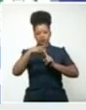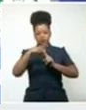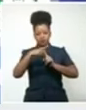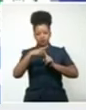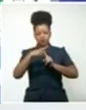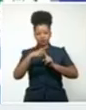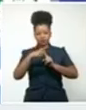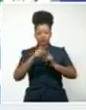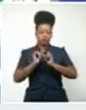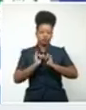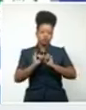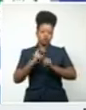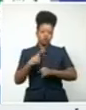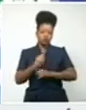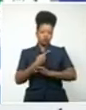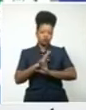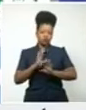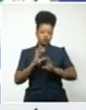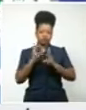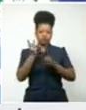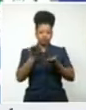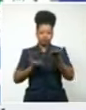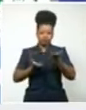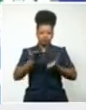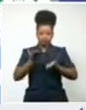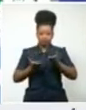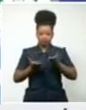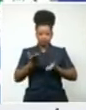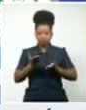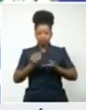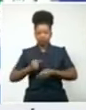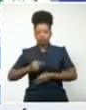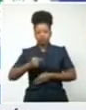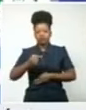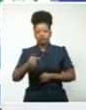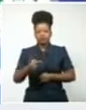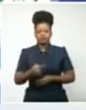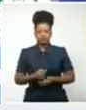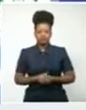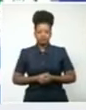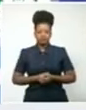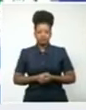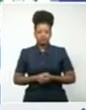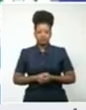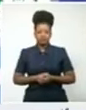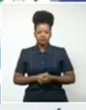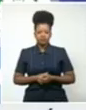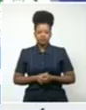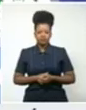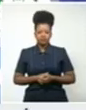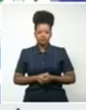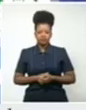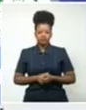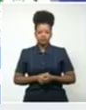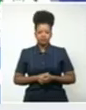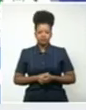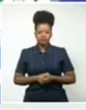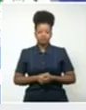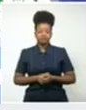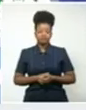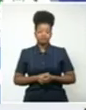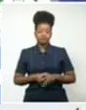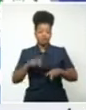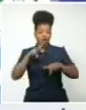que hemos podido contrastar en estos días, también en estas jornadas. No obstante, aunque presentan las mayores cifras del